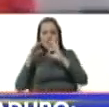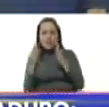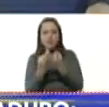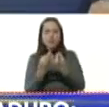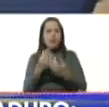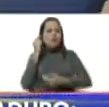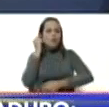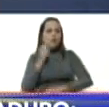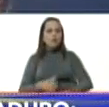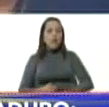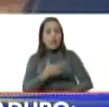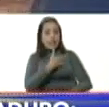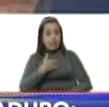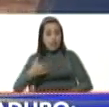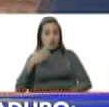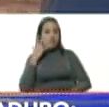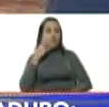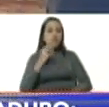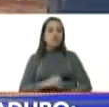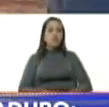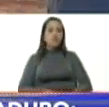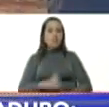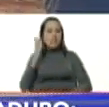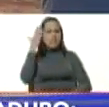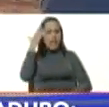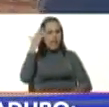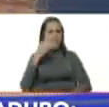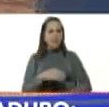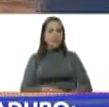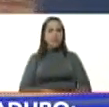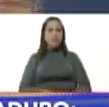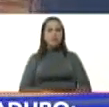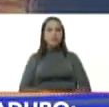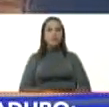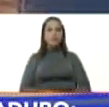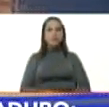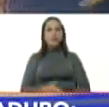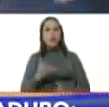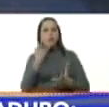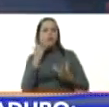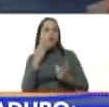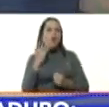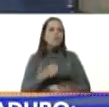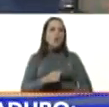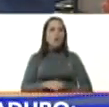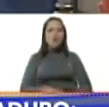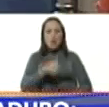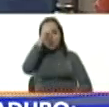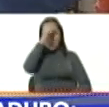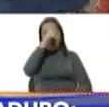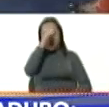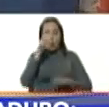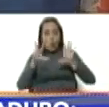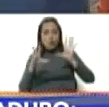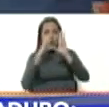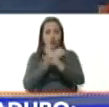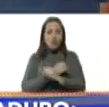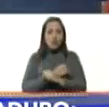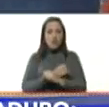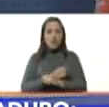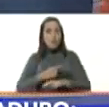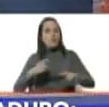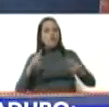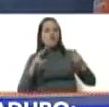por ejemplo, yo saber que, ¿qué te digo yo? Todos los domingos a las 8 de la noche por BTV, yo